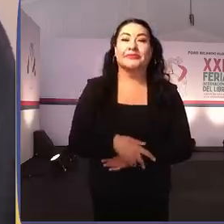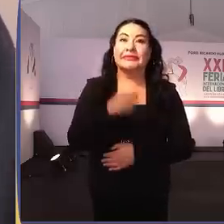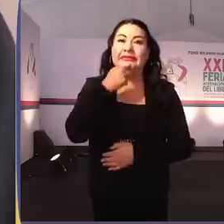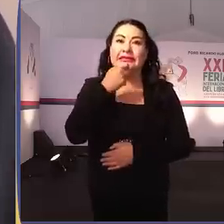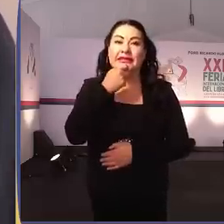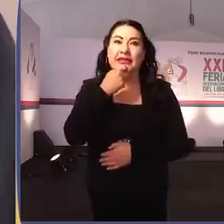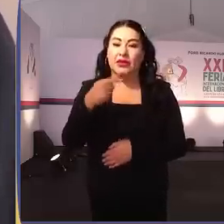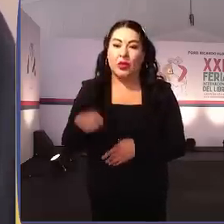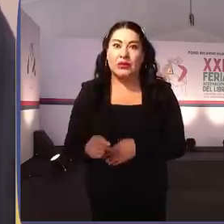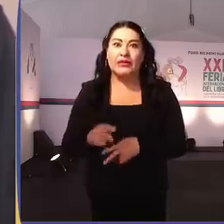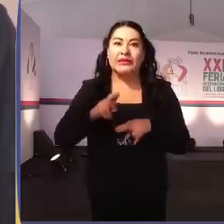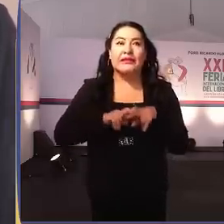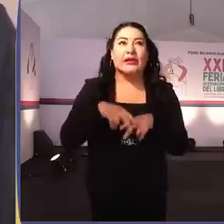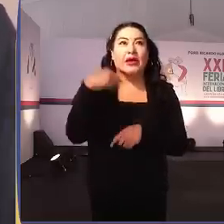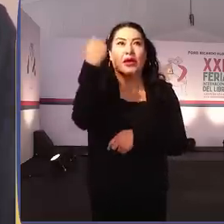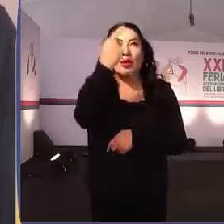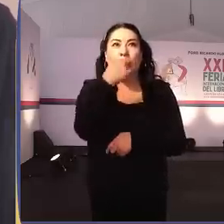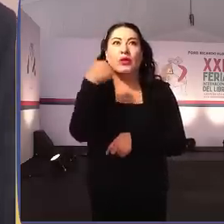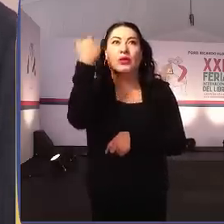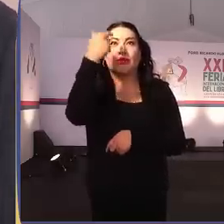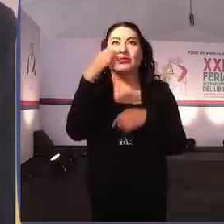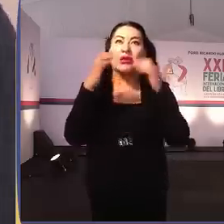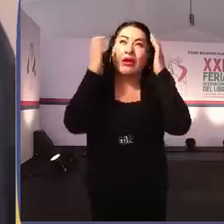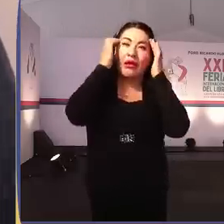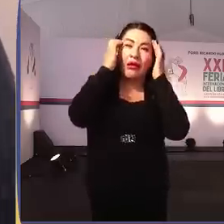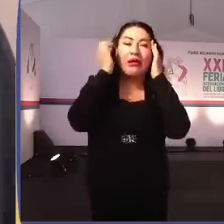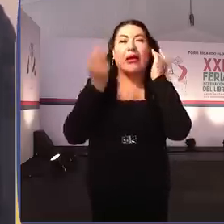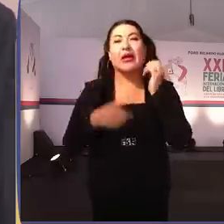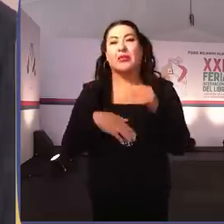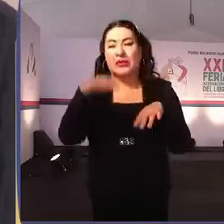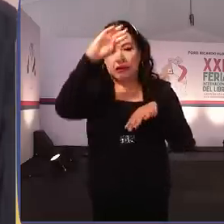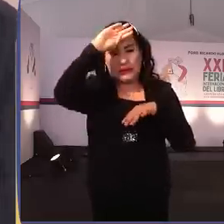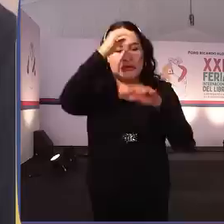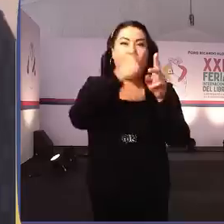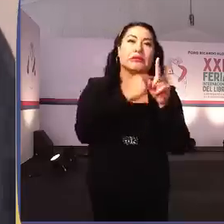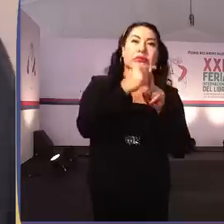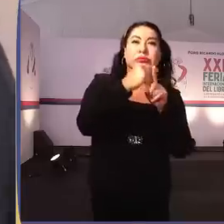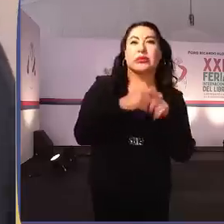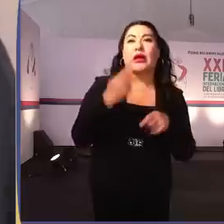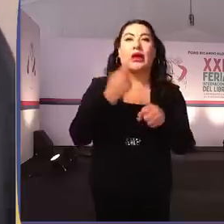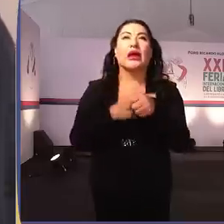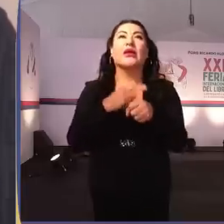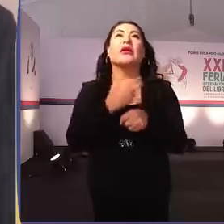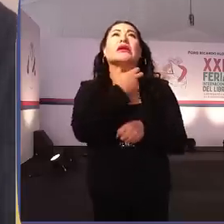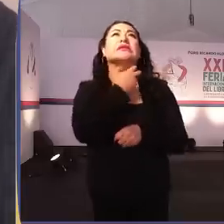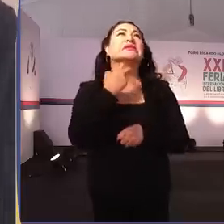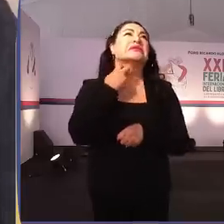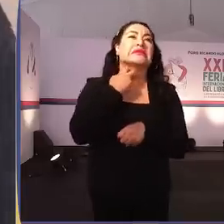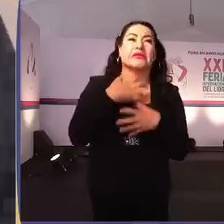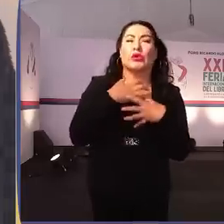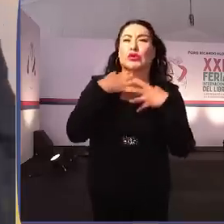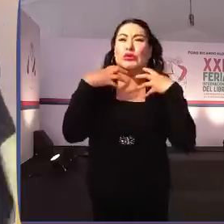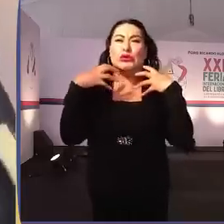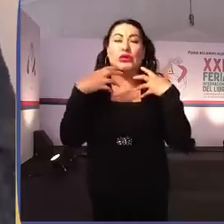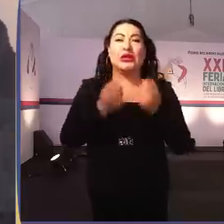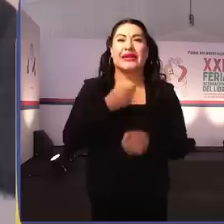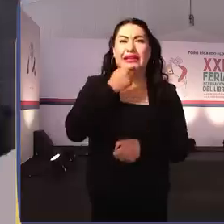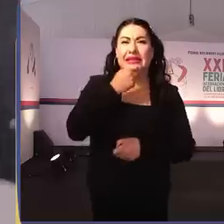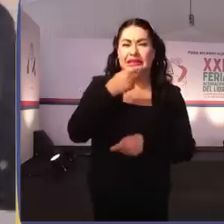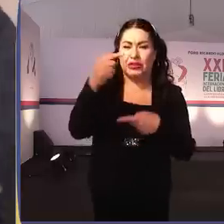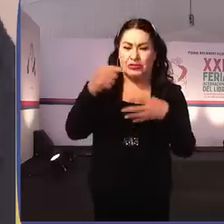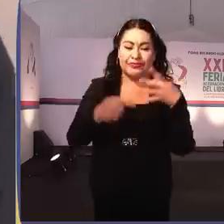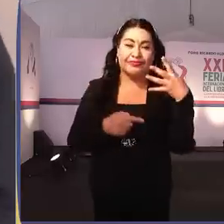pasamos horas y horas en la cama con fiebres, con catarros, con anginas, con todas las cosas que tienen los niños, y yo tenía